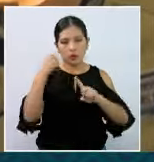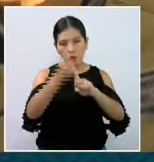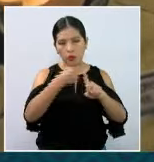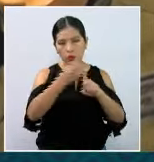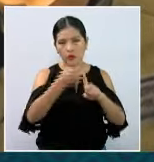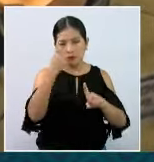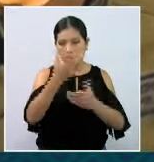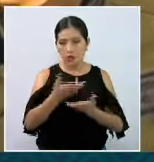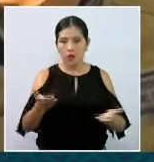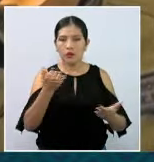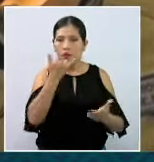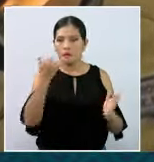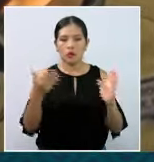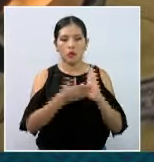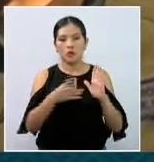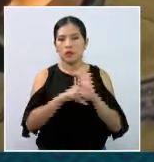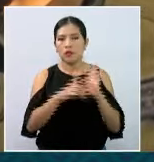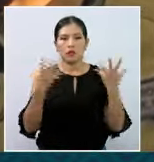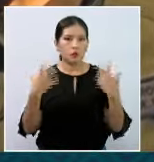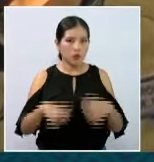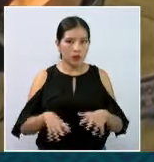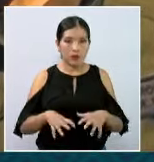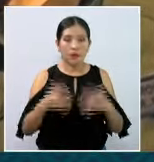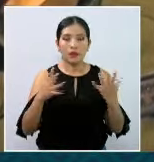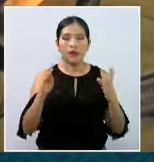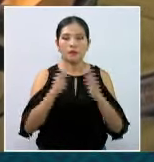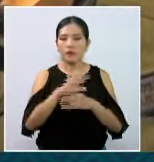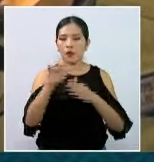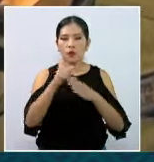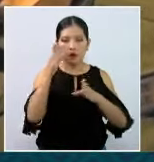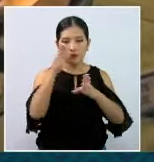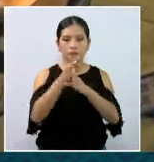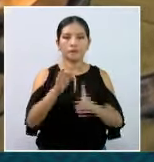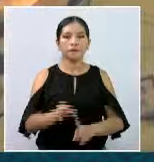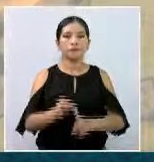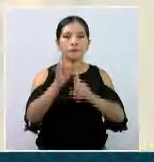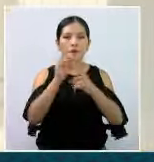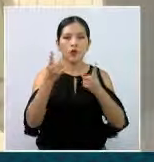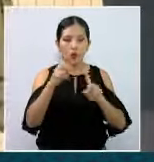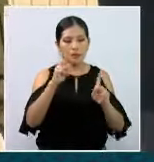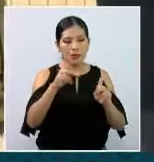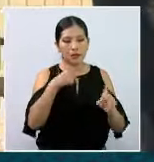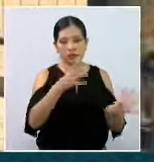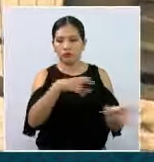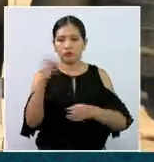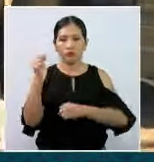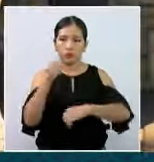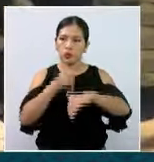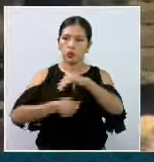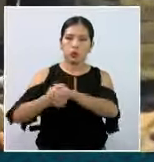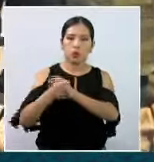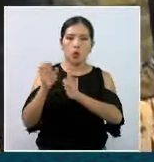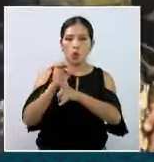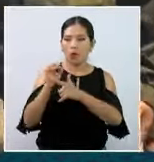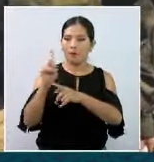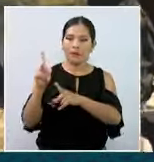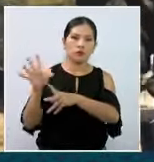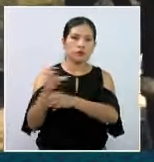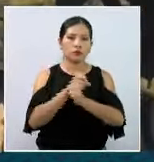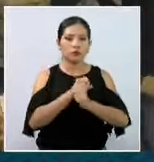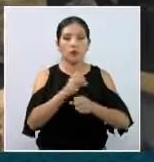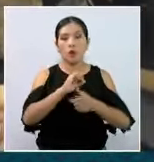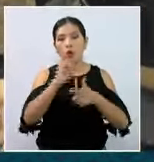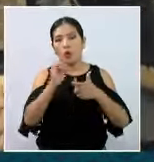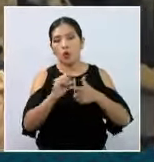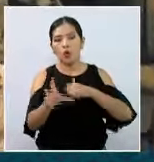transnacional, principalmente dirigido y orientado a la lucha contra la trata y tráfico de personas, el robo de vehículos